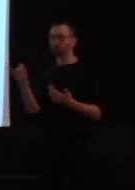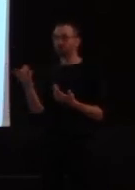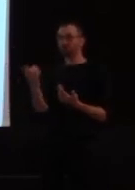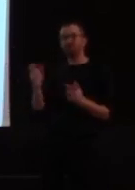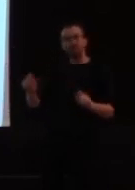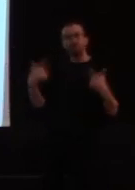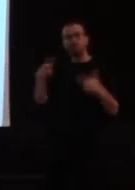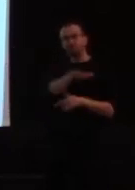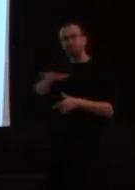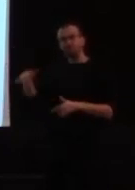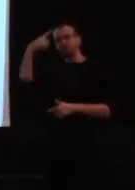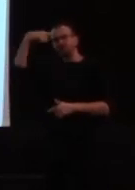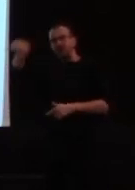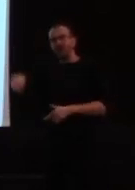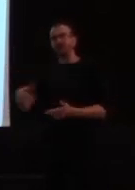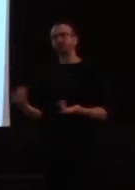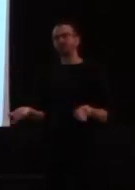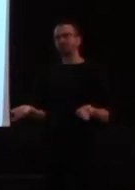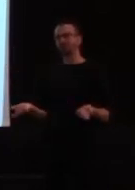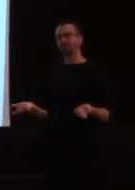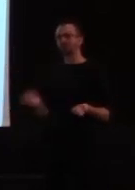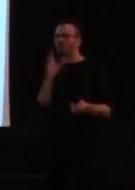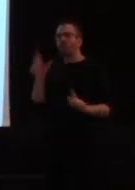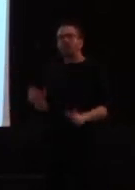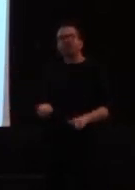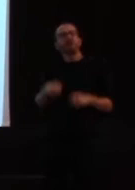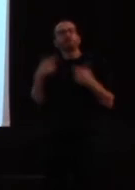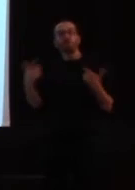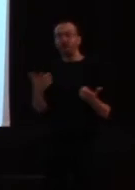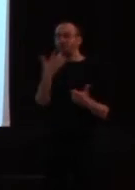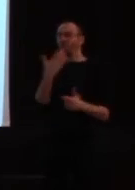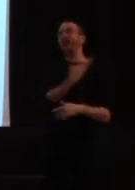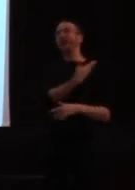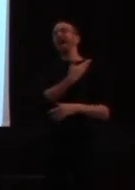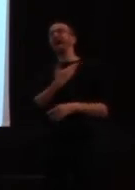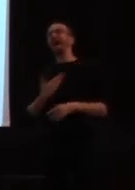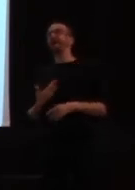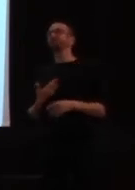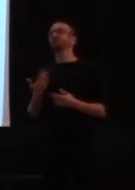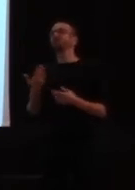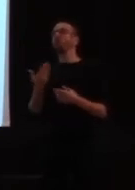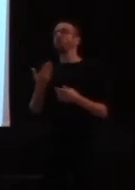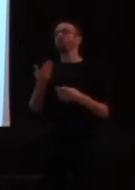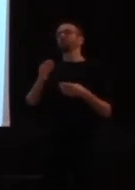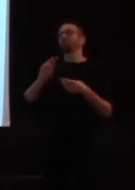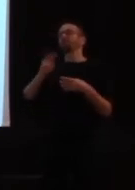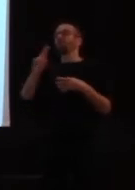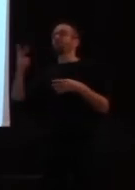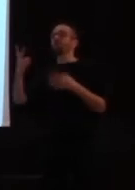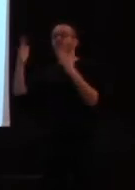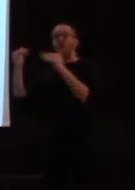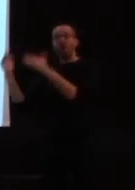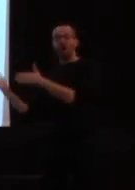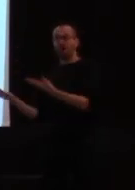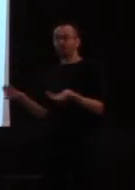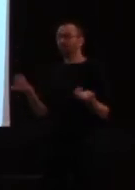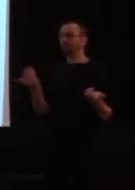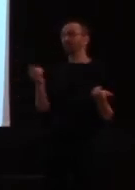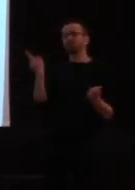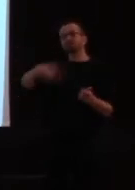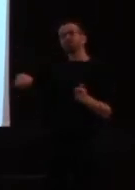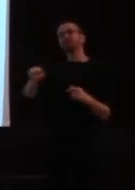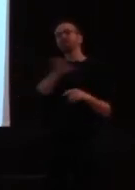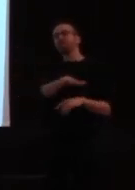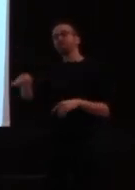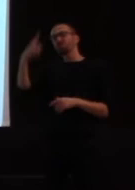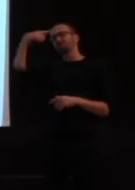saben. Es decir, a no ser que sean unos adjetivos y variables, unos temas, ya lo saben. En cambio, pasan horas, los niños, los cuadros, los pies, las